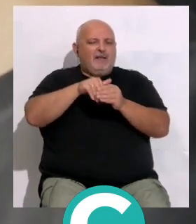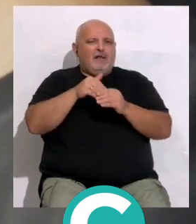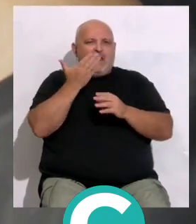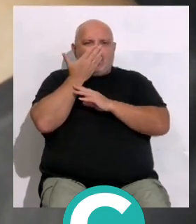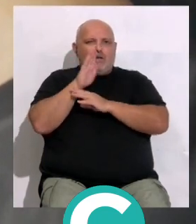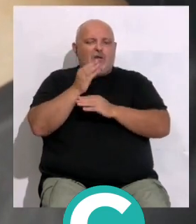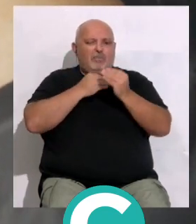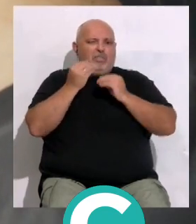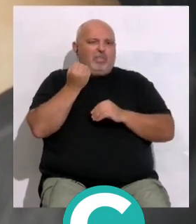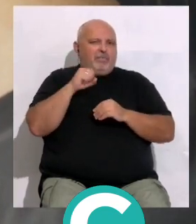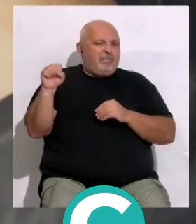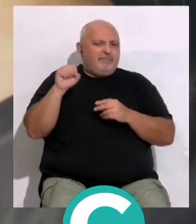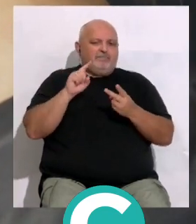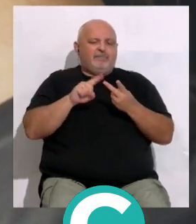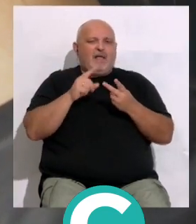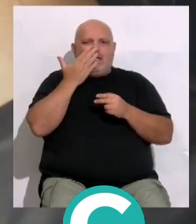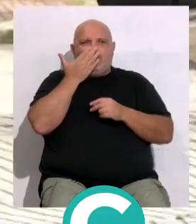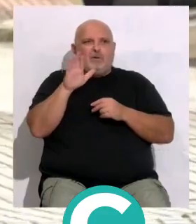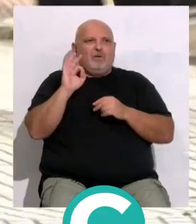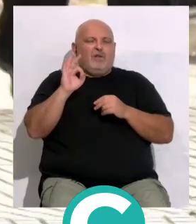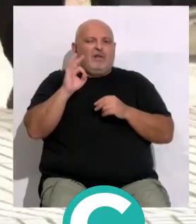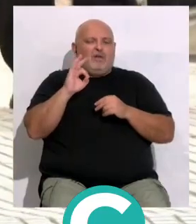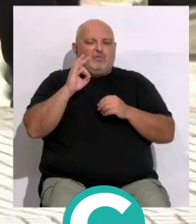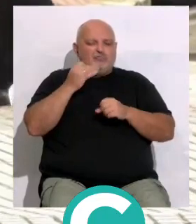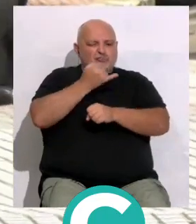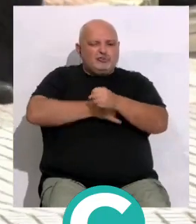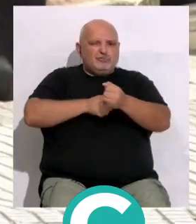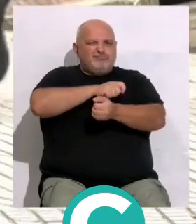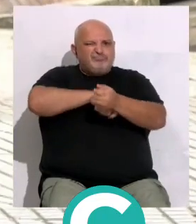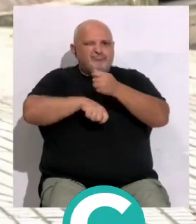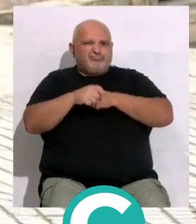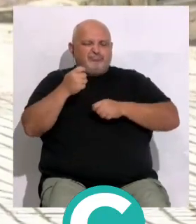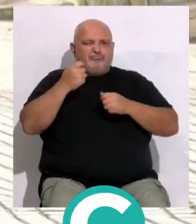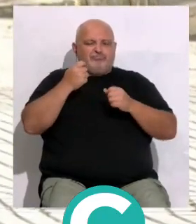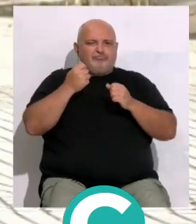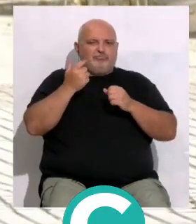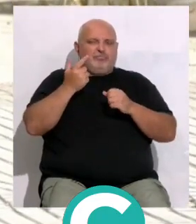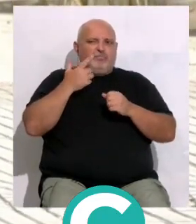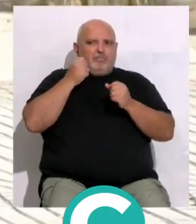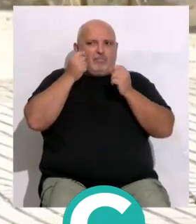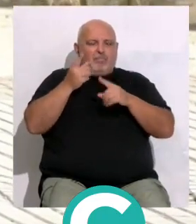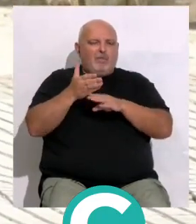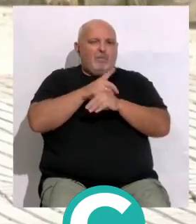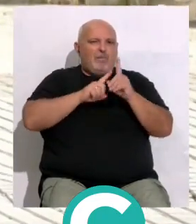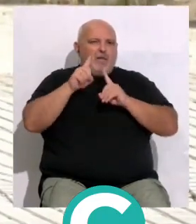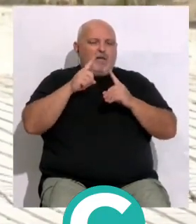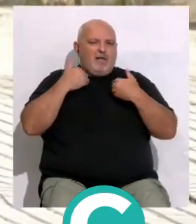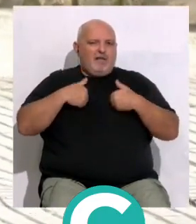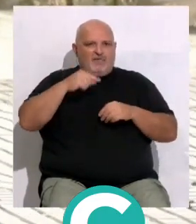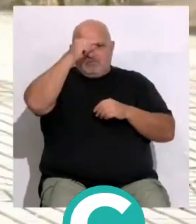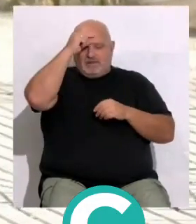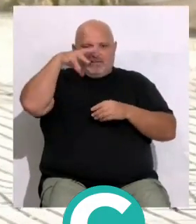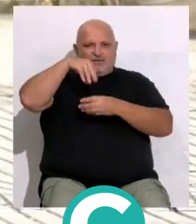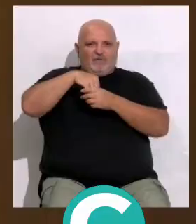de la conducta alimentaria, de las conductas autolesivas, de la detección precoz de los problemas de salud mental dentro de la